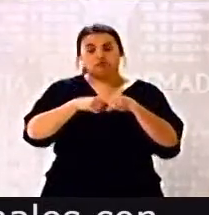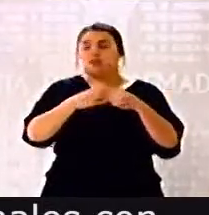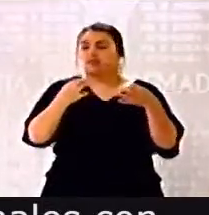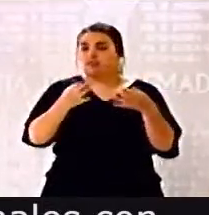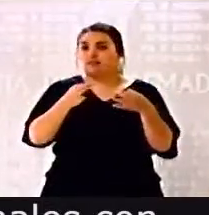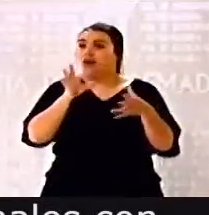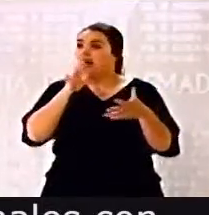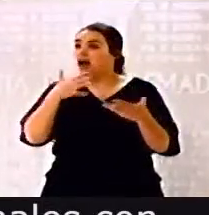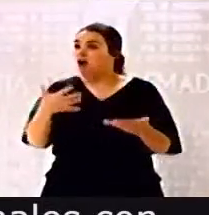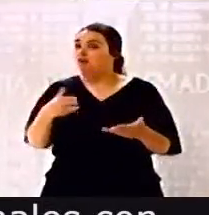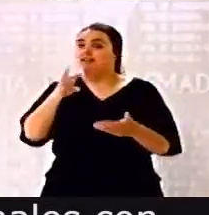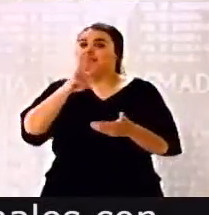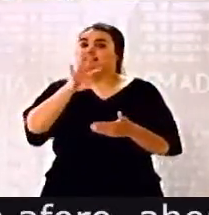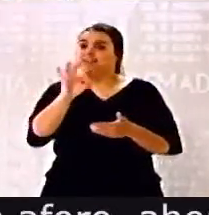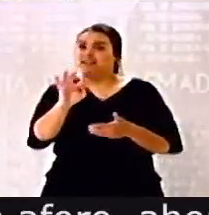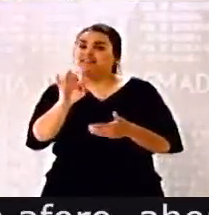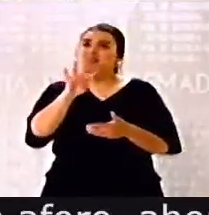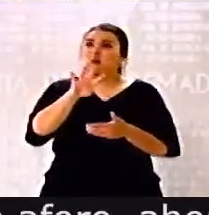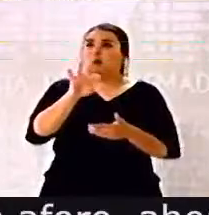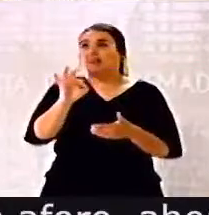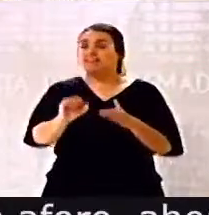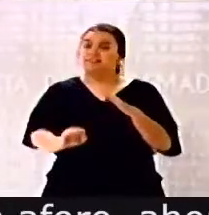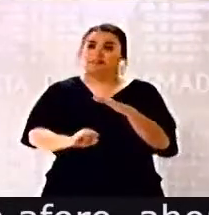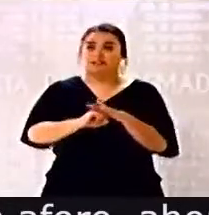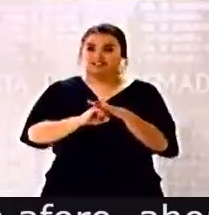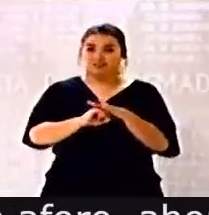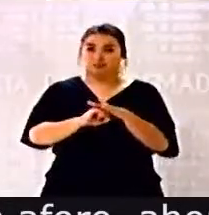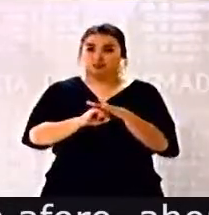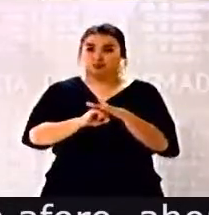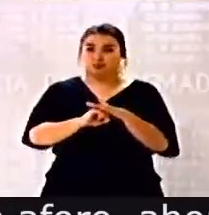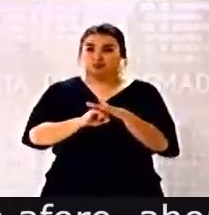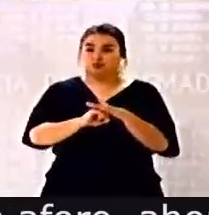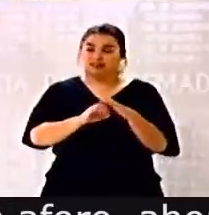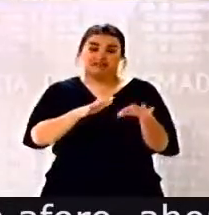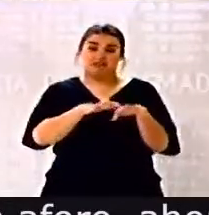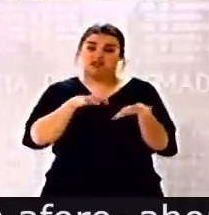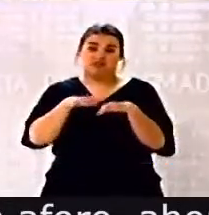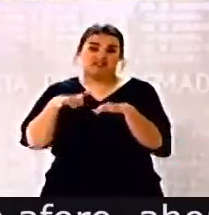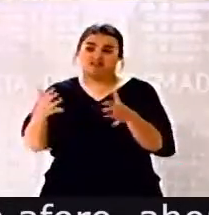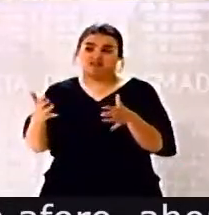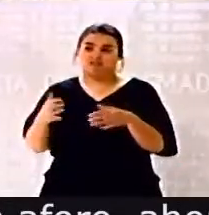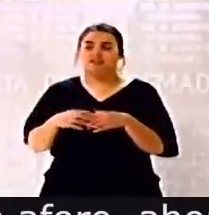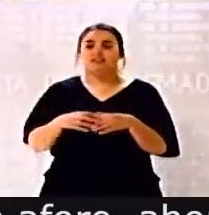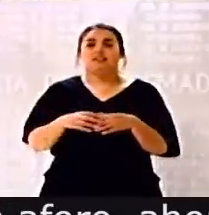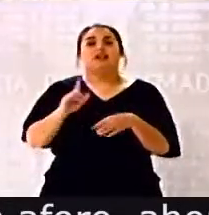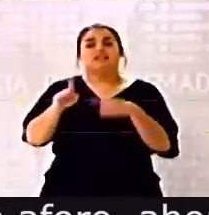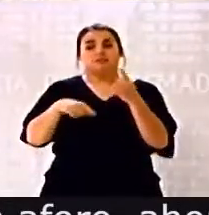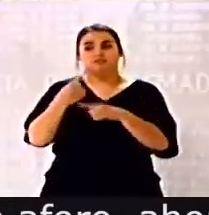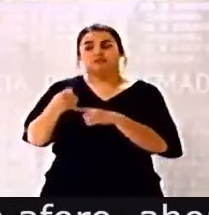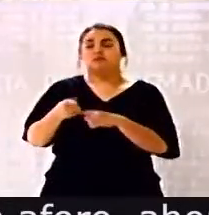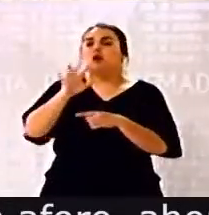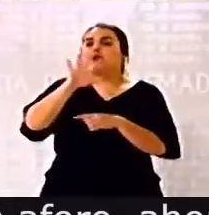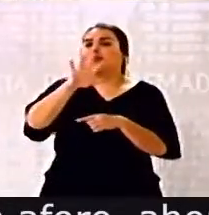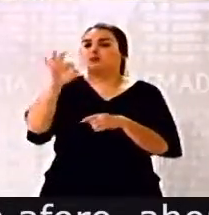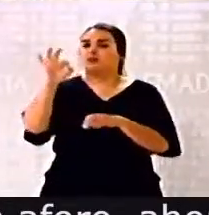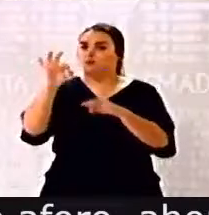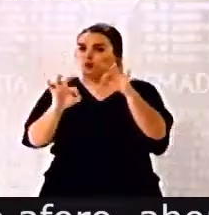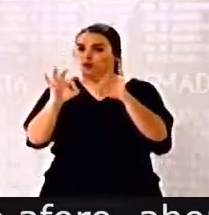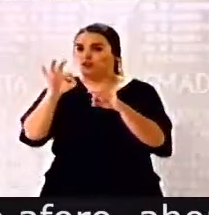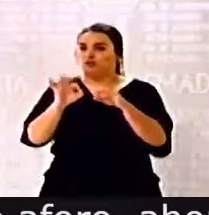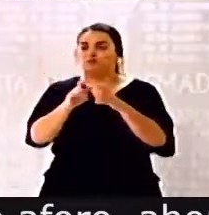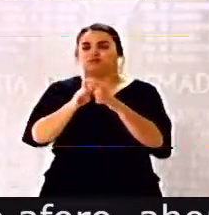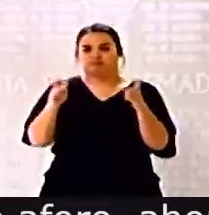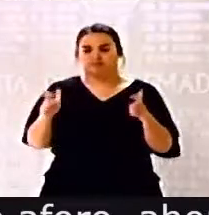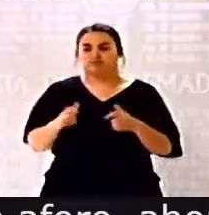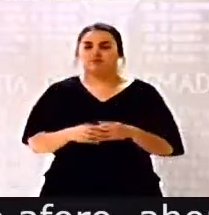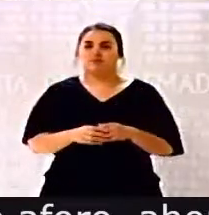ahora no pasábamos del 30, 40 como mucho, en la mayor parte de los casos, hasta un 50% de su aforo,